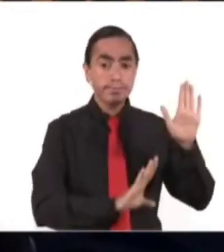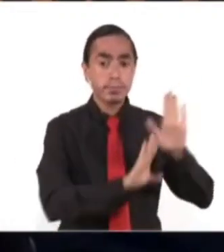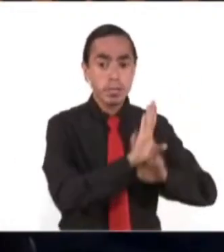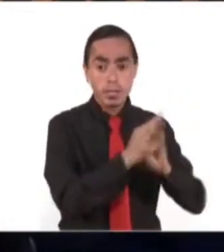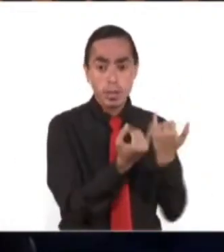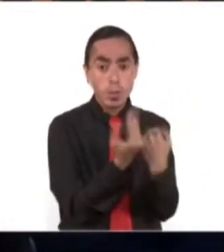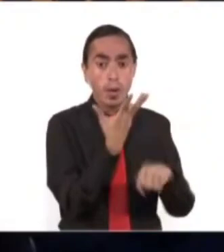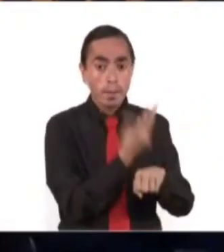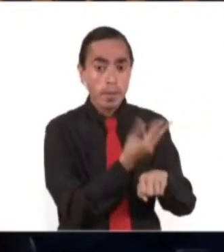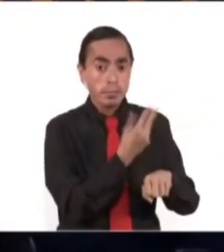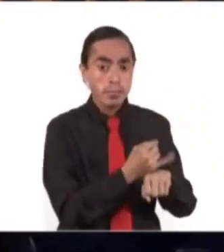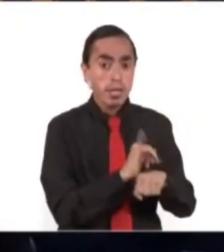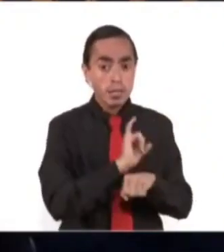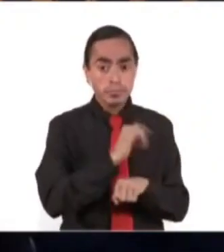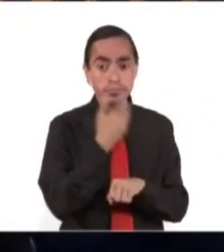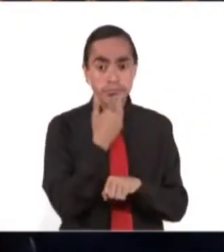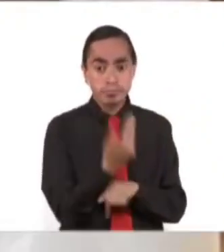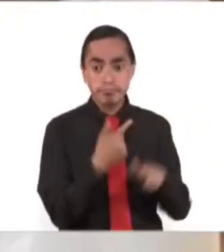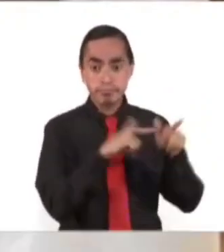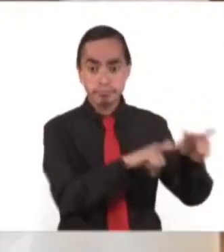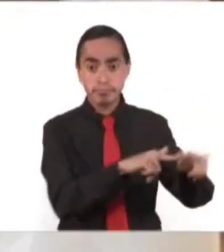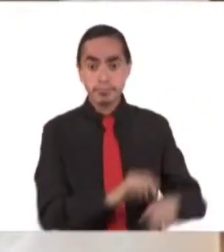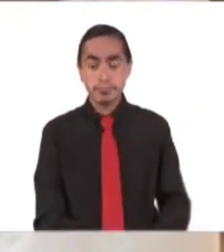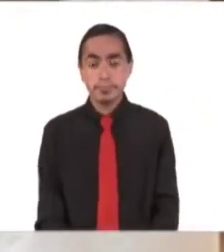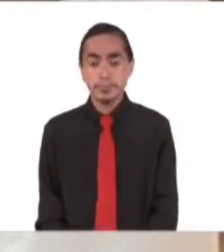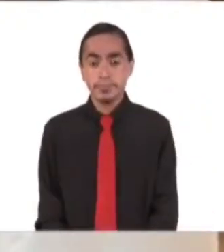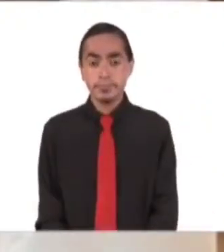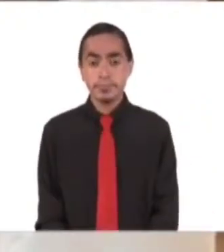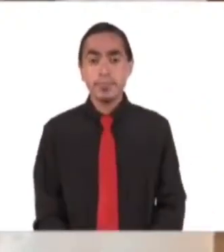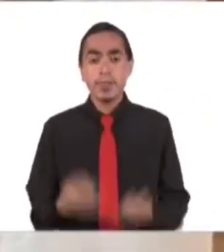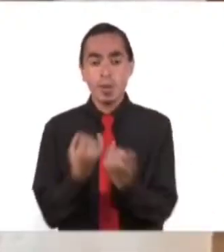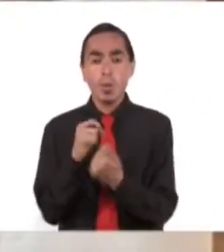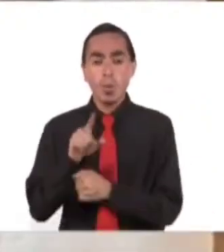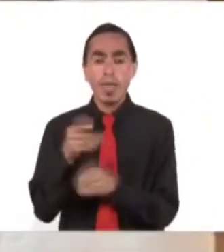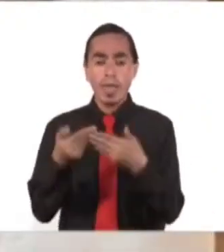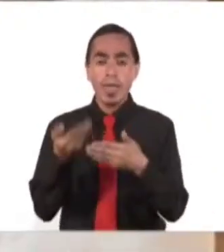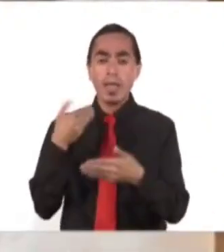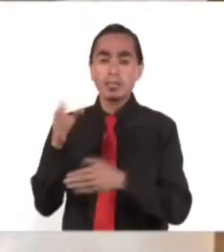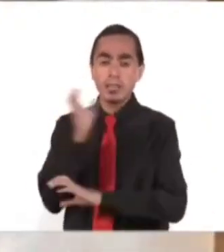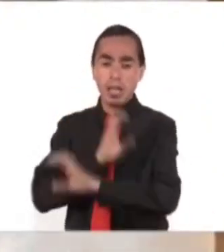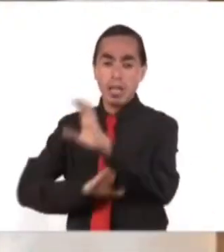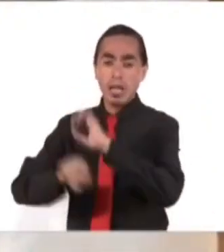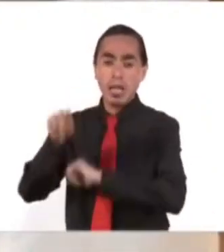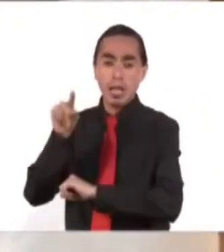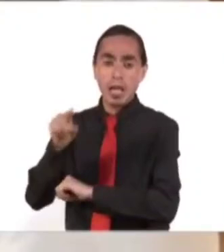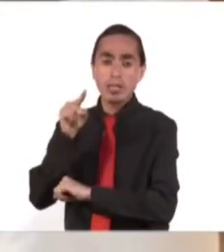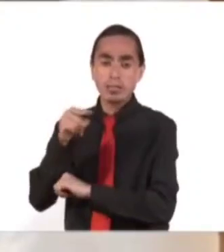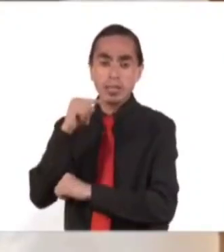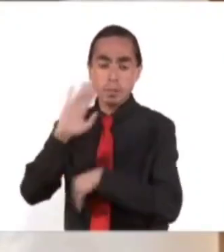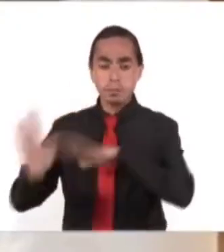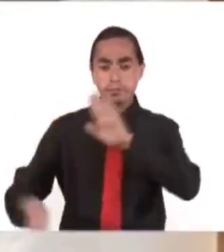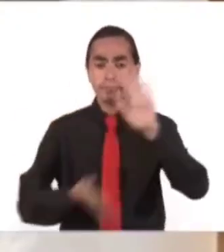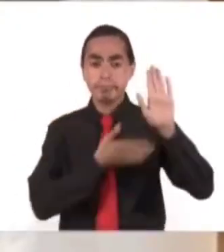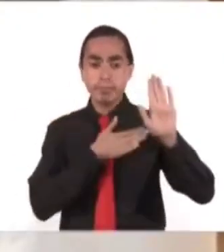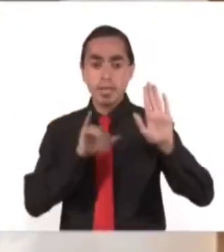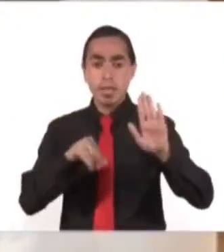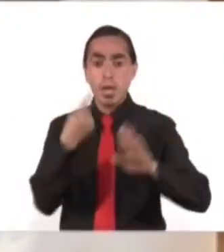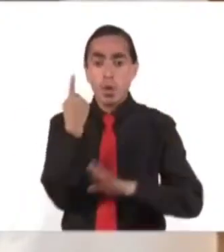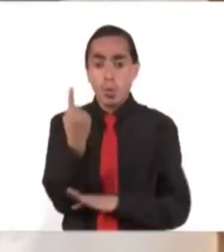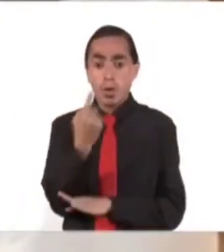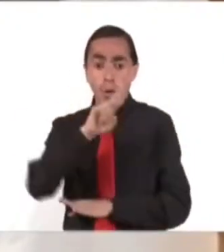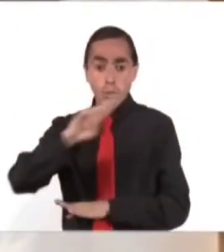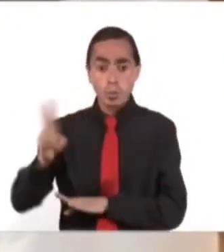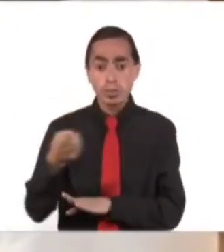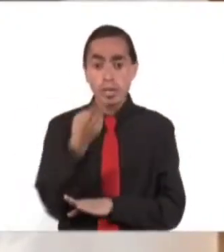reformando y que lo seguiremos haciendo. También durante su campaña, Claudia prometió que iba a crear una